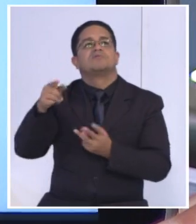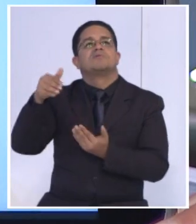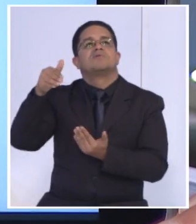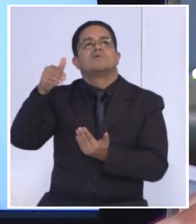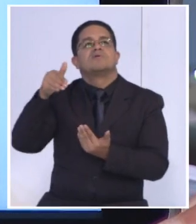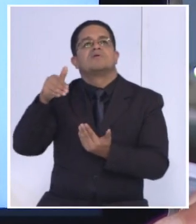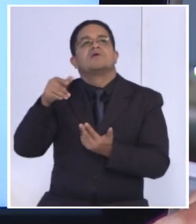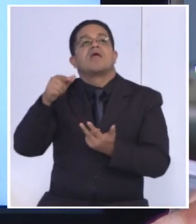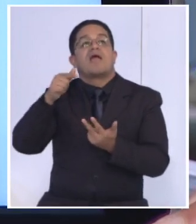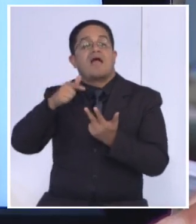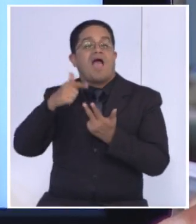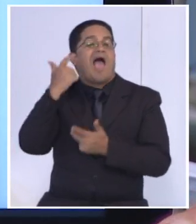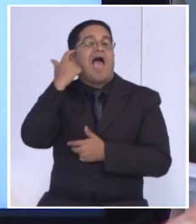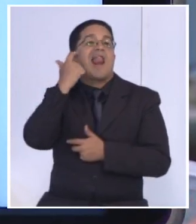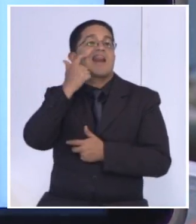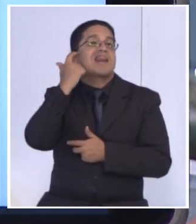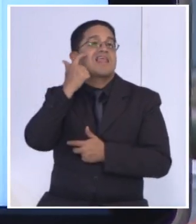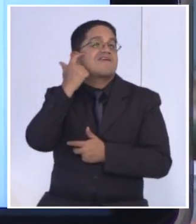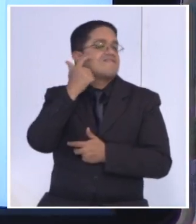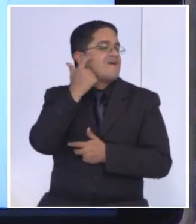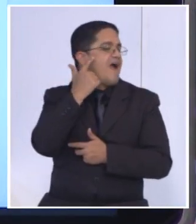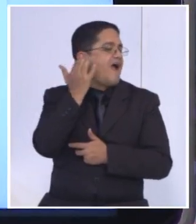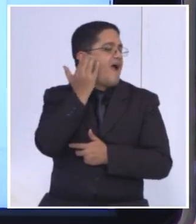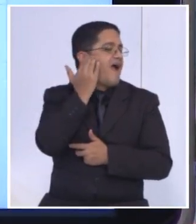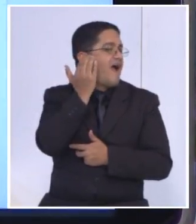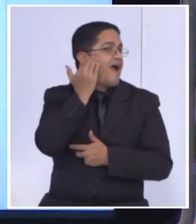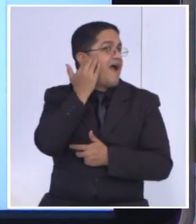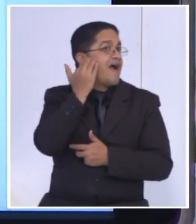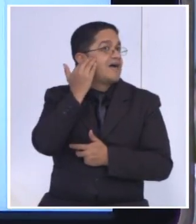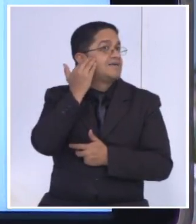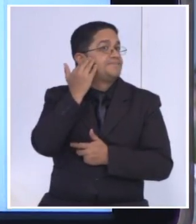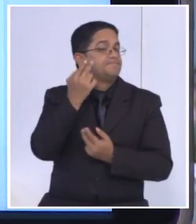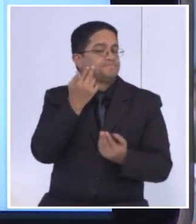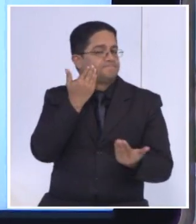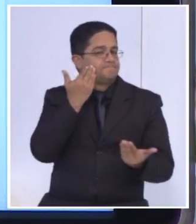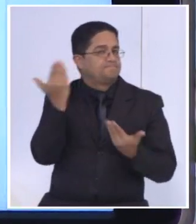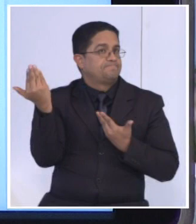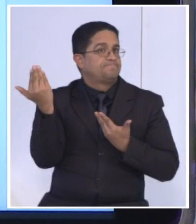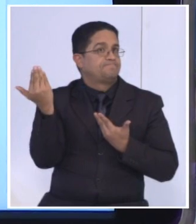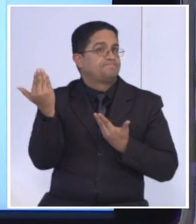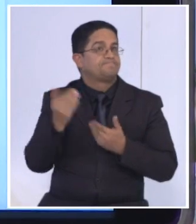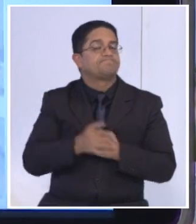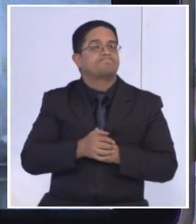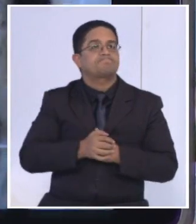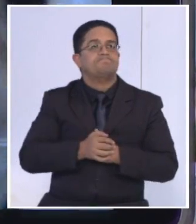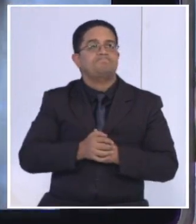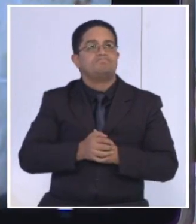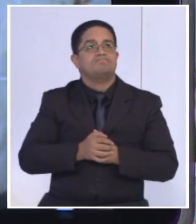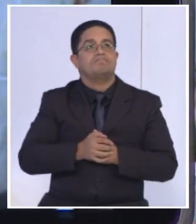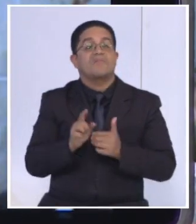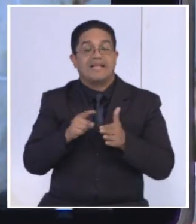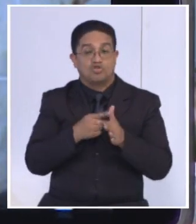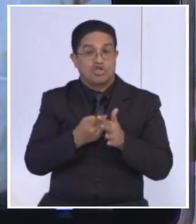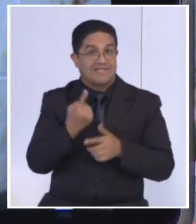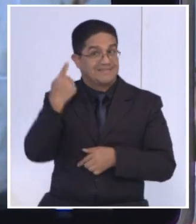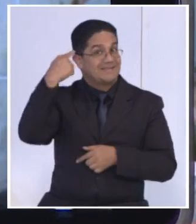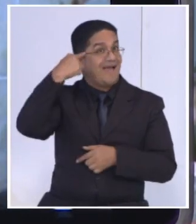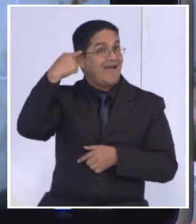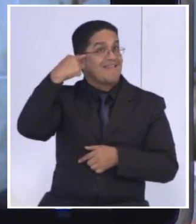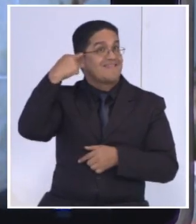esta parte de arriba de la mandíbula, que la vemos aquí. Entonces, esa parte de